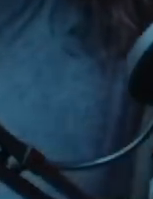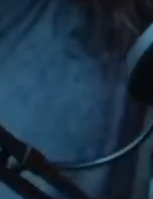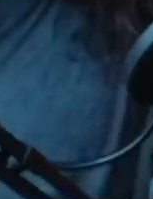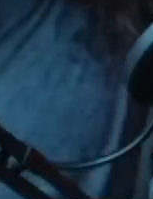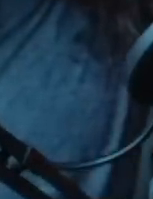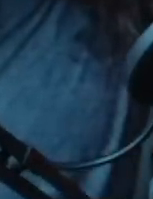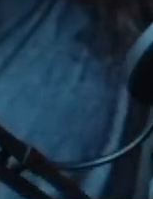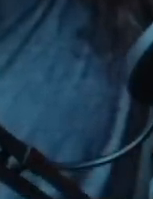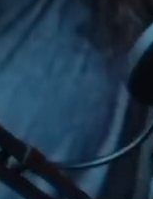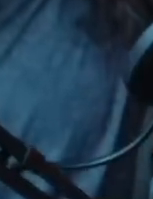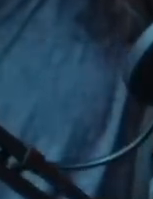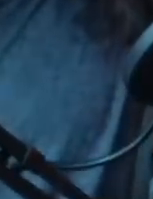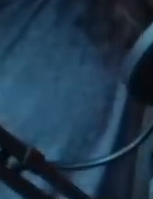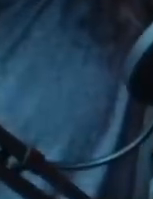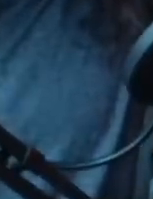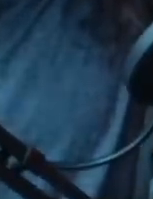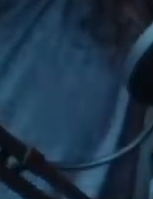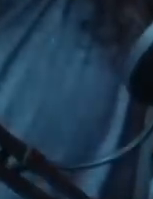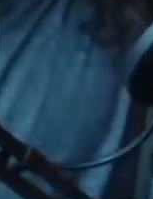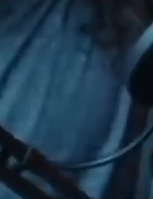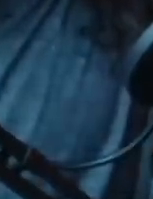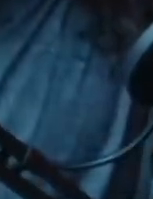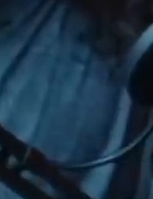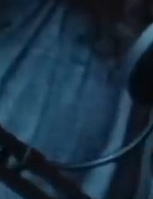comparte este vídeo deja tu like siempre a la izquierda